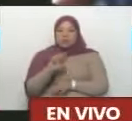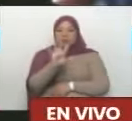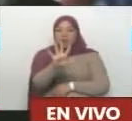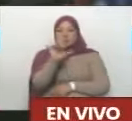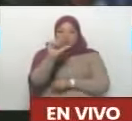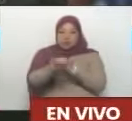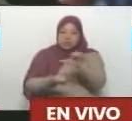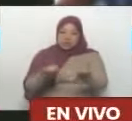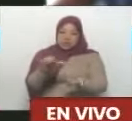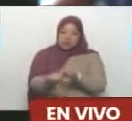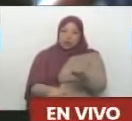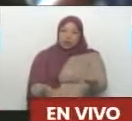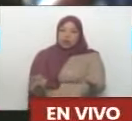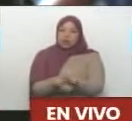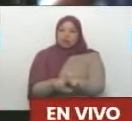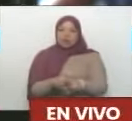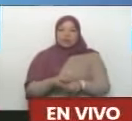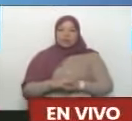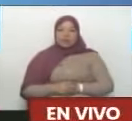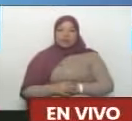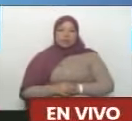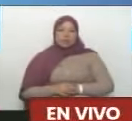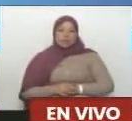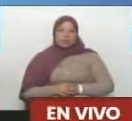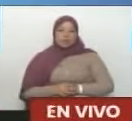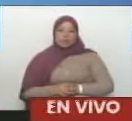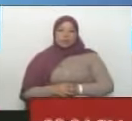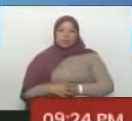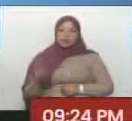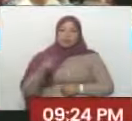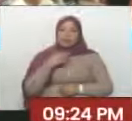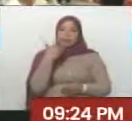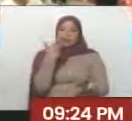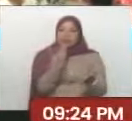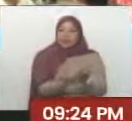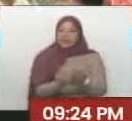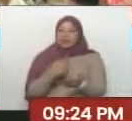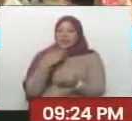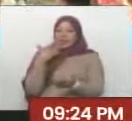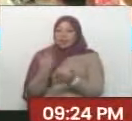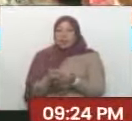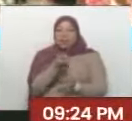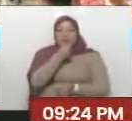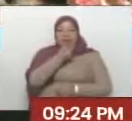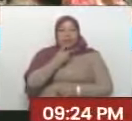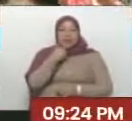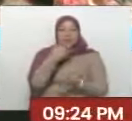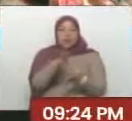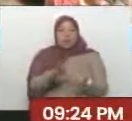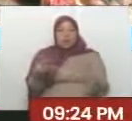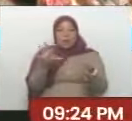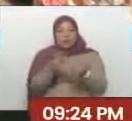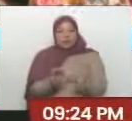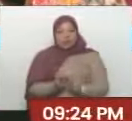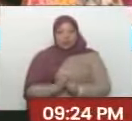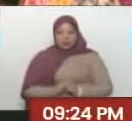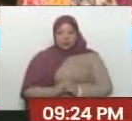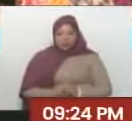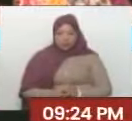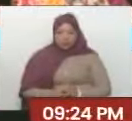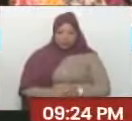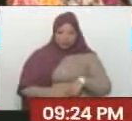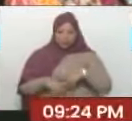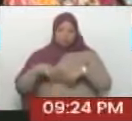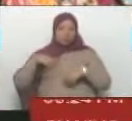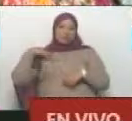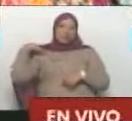siglos. Es lo que le puedo decir. Con nosotros siempre. Benito, gracias. Maravilloso tu comentario. Tiene